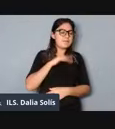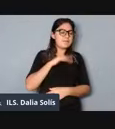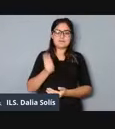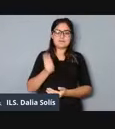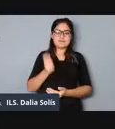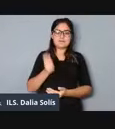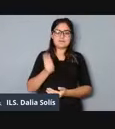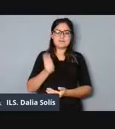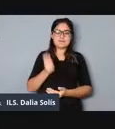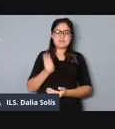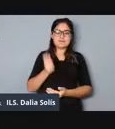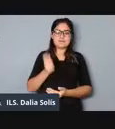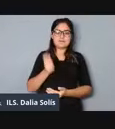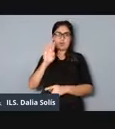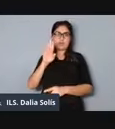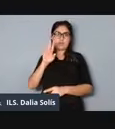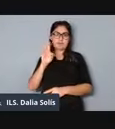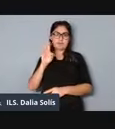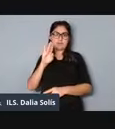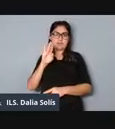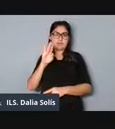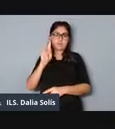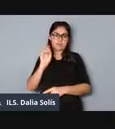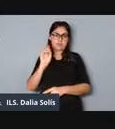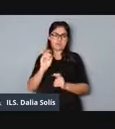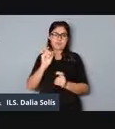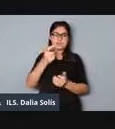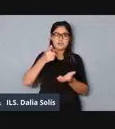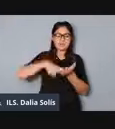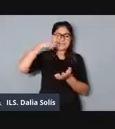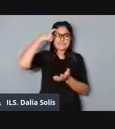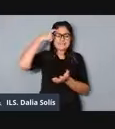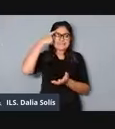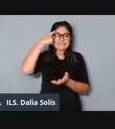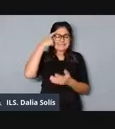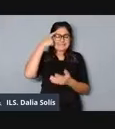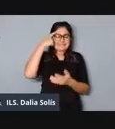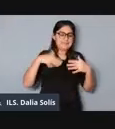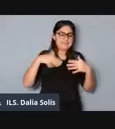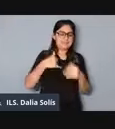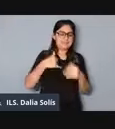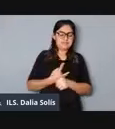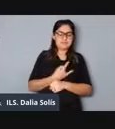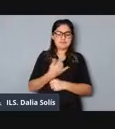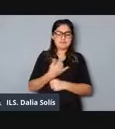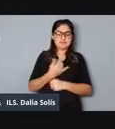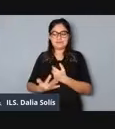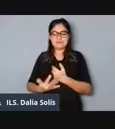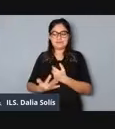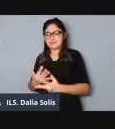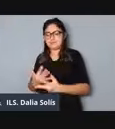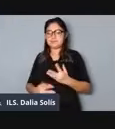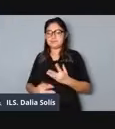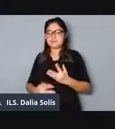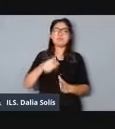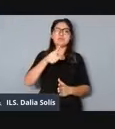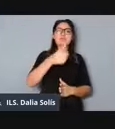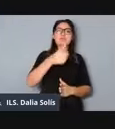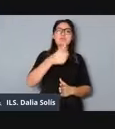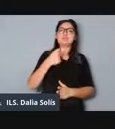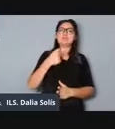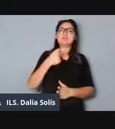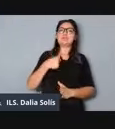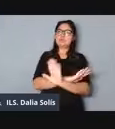¿no? Y entonces me tomo otra taza de café y digo, ay, ya,